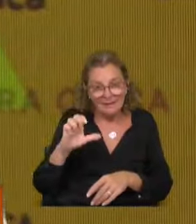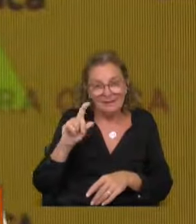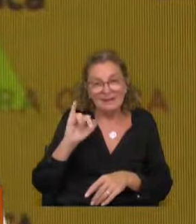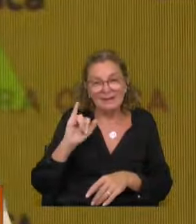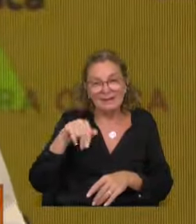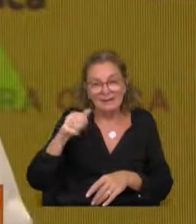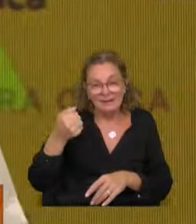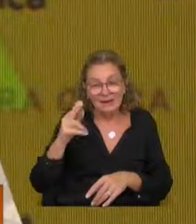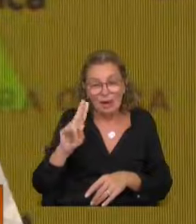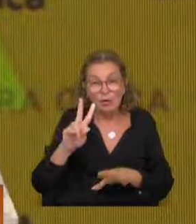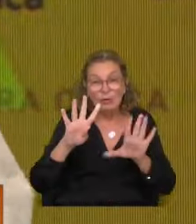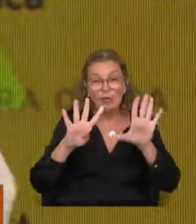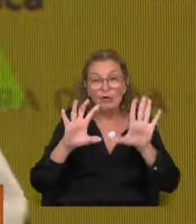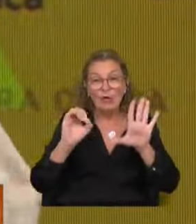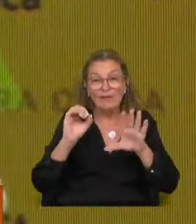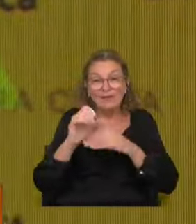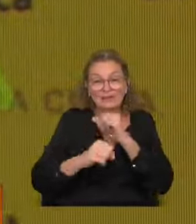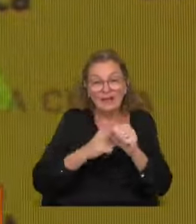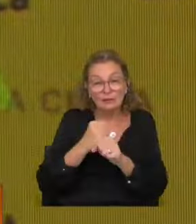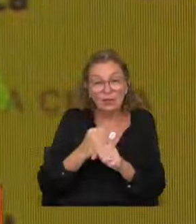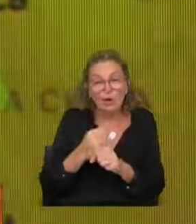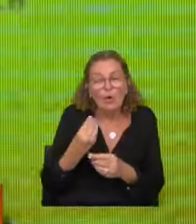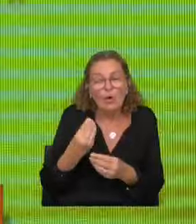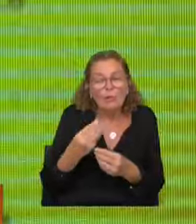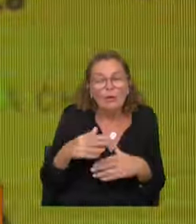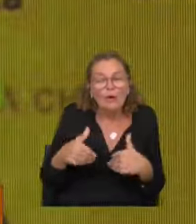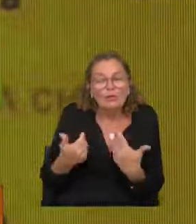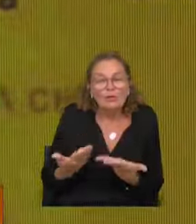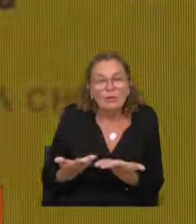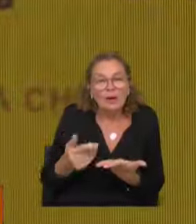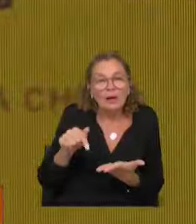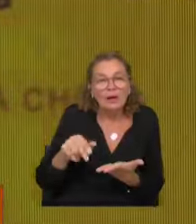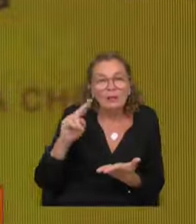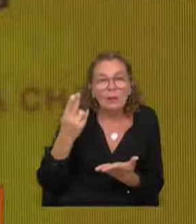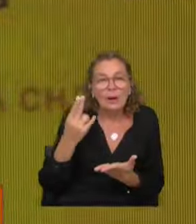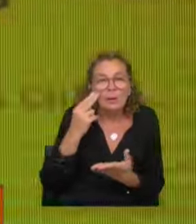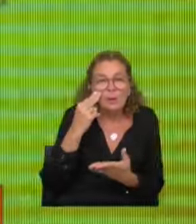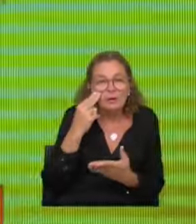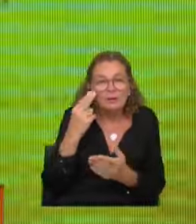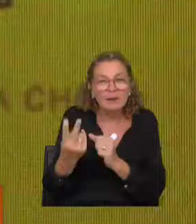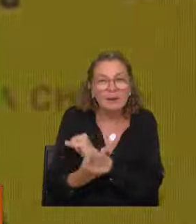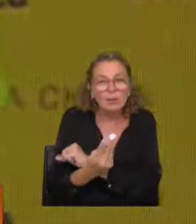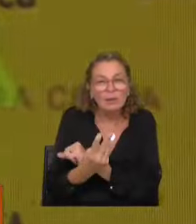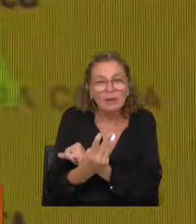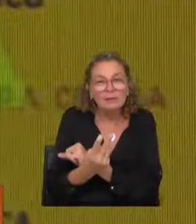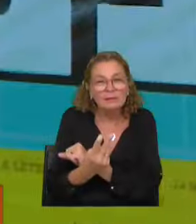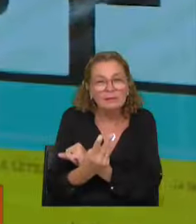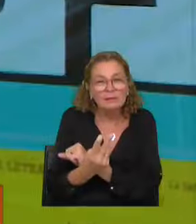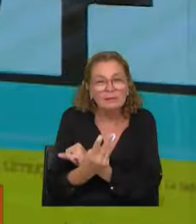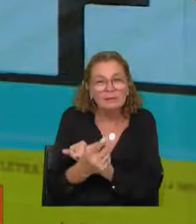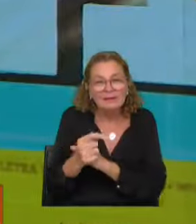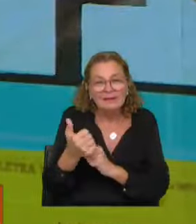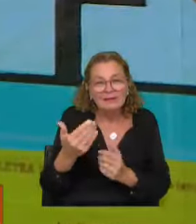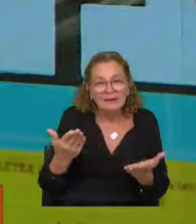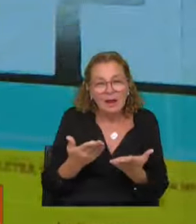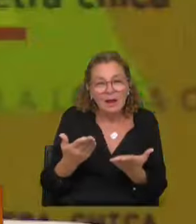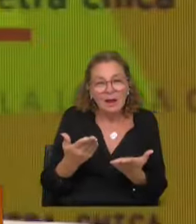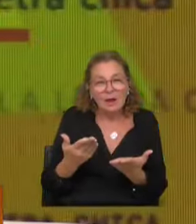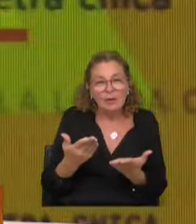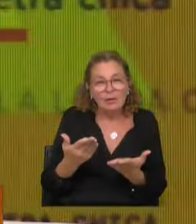años pero cómo Atendió la en nuestro país Cómo Atendió la protección o sea Recién ahora se está